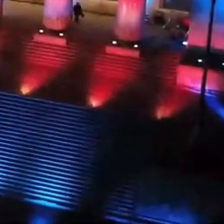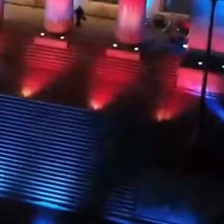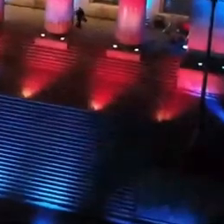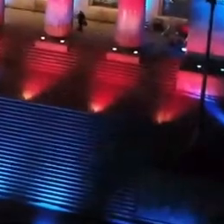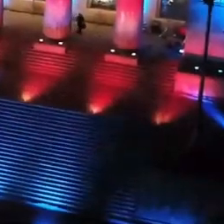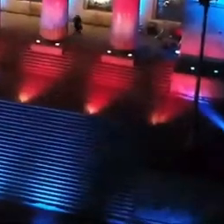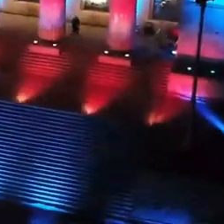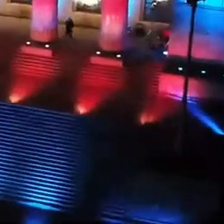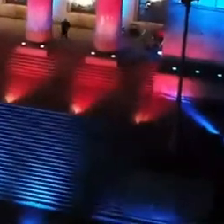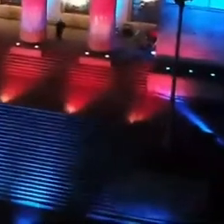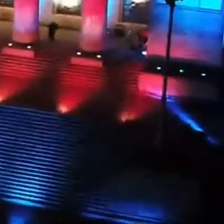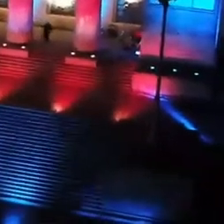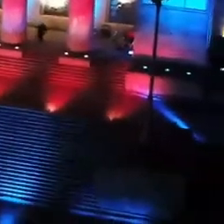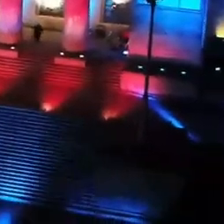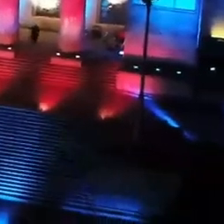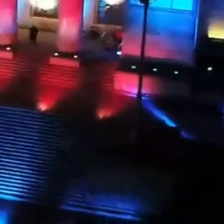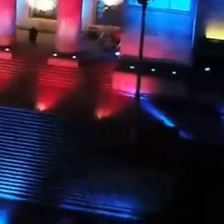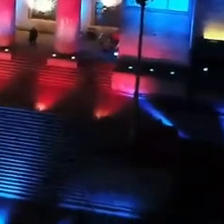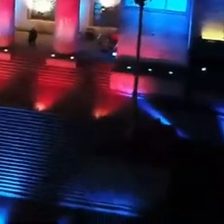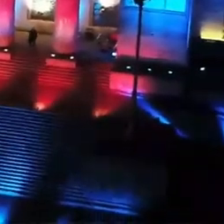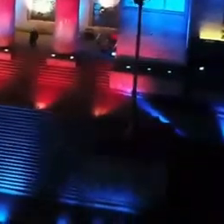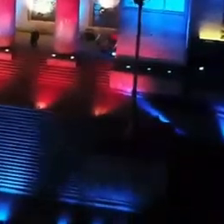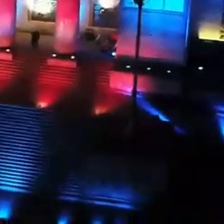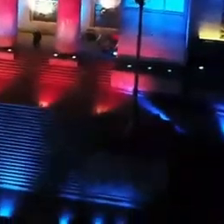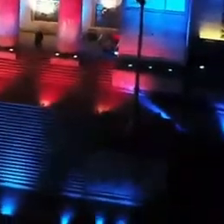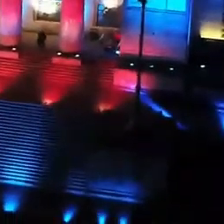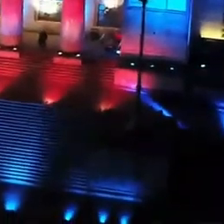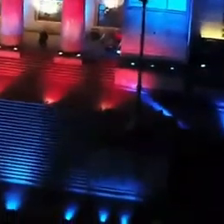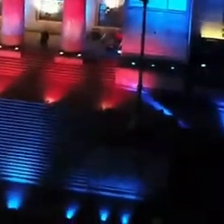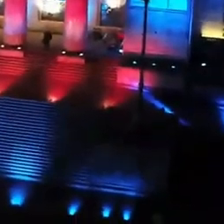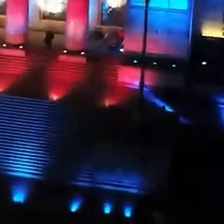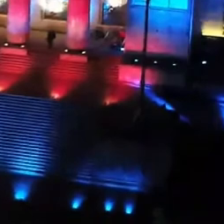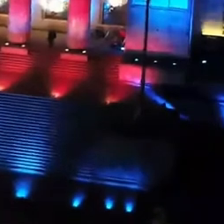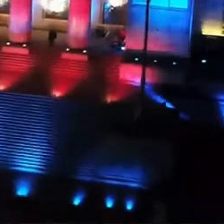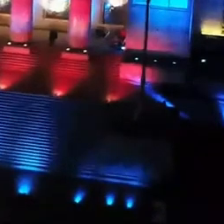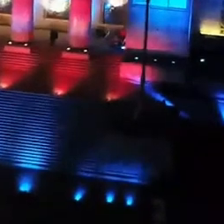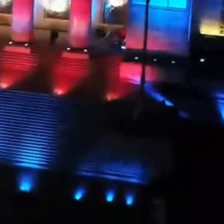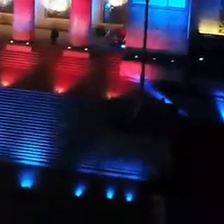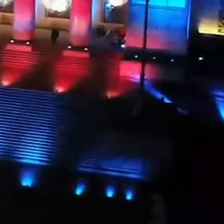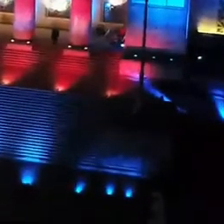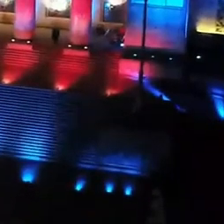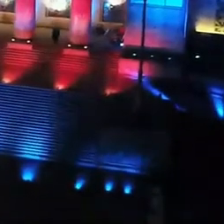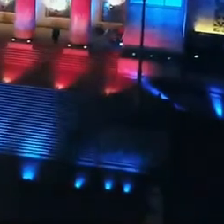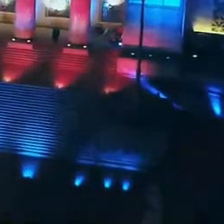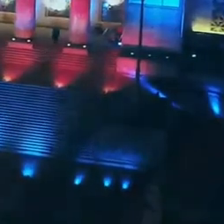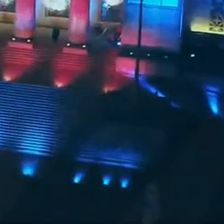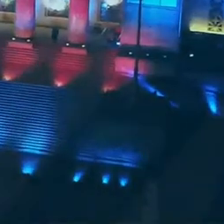orden, prolijamente, como corresponde, para respetar los protocolos, para organizar la salida.